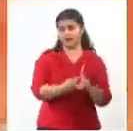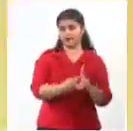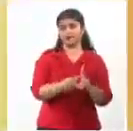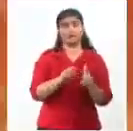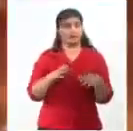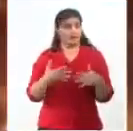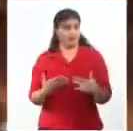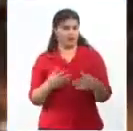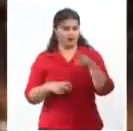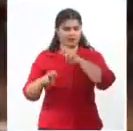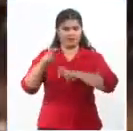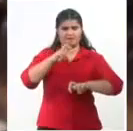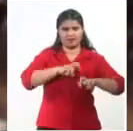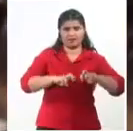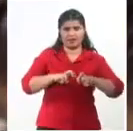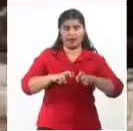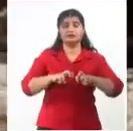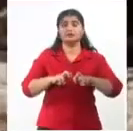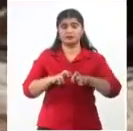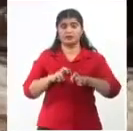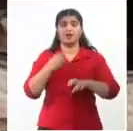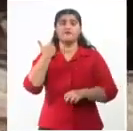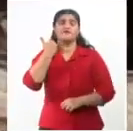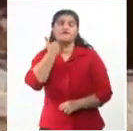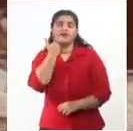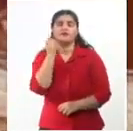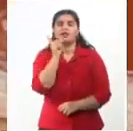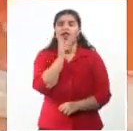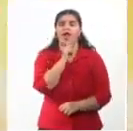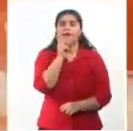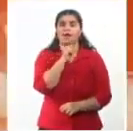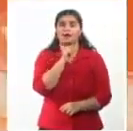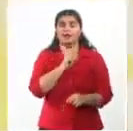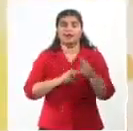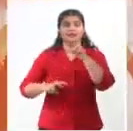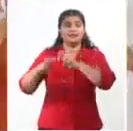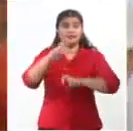cuando descubrió al mosquito Aedes como su agente transmisor.